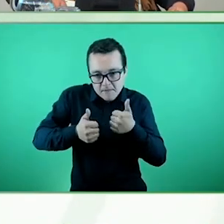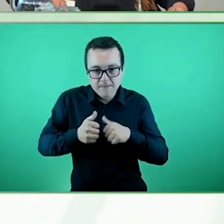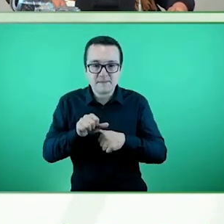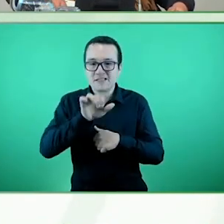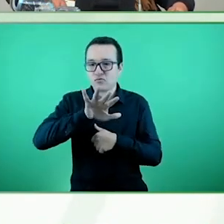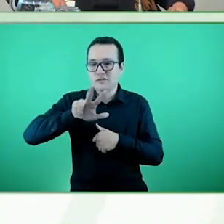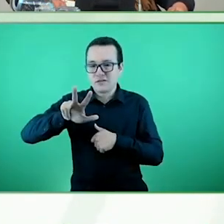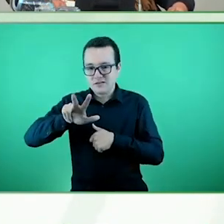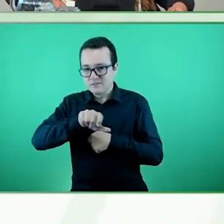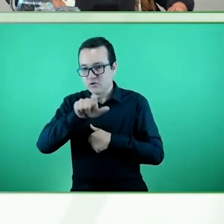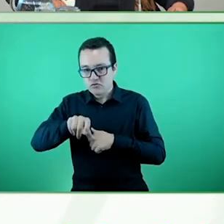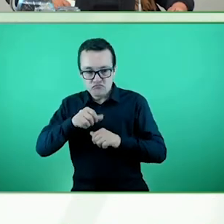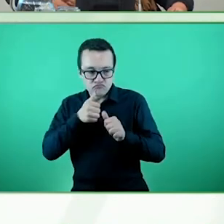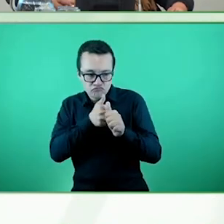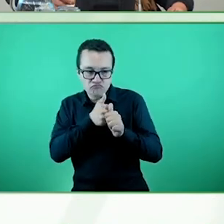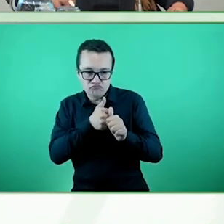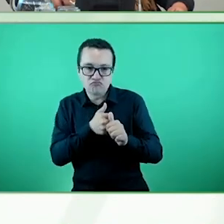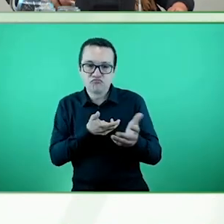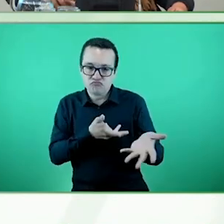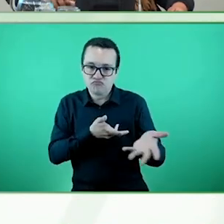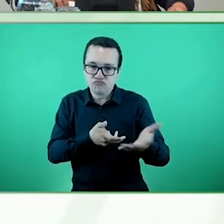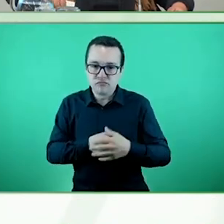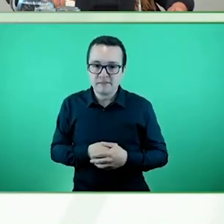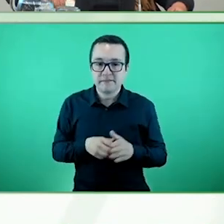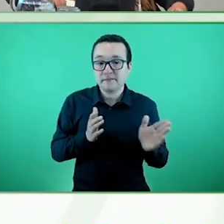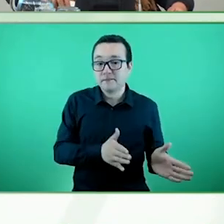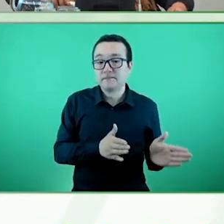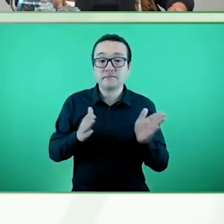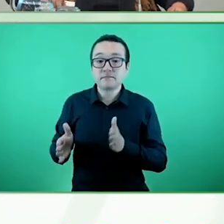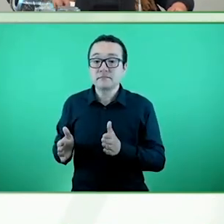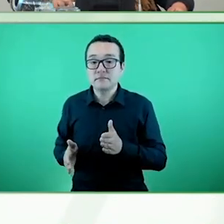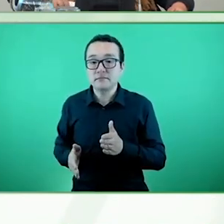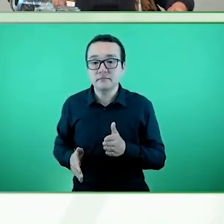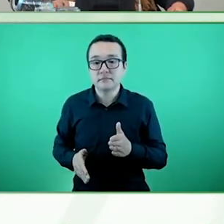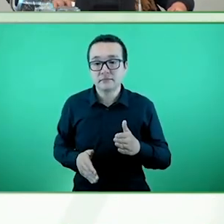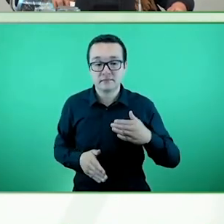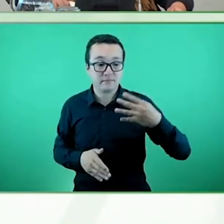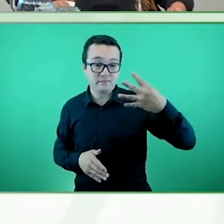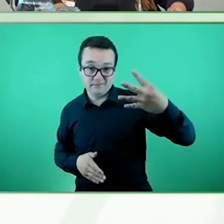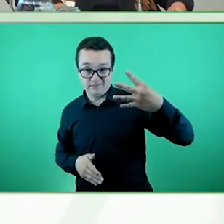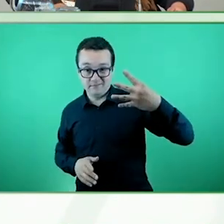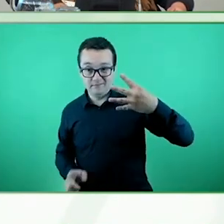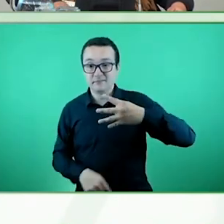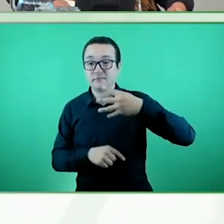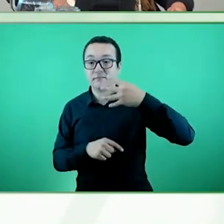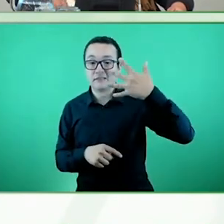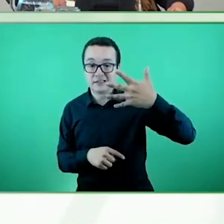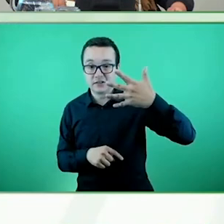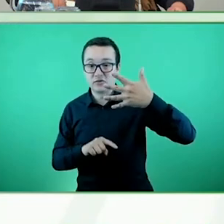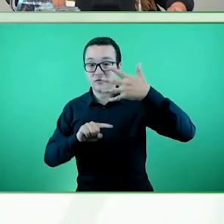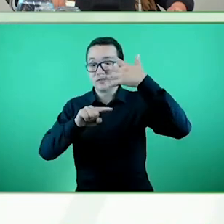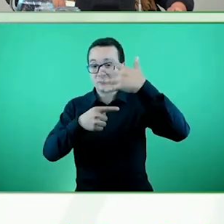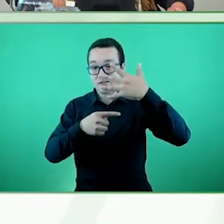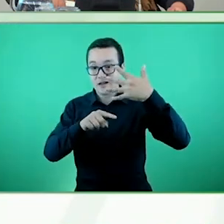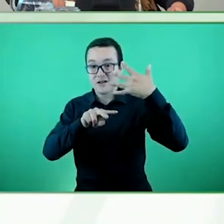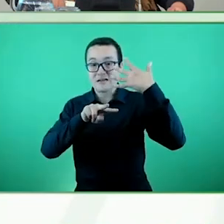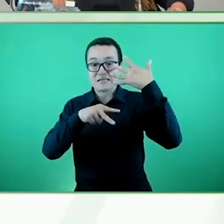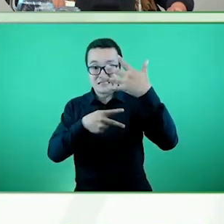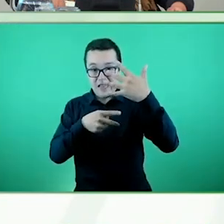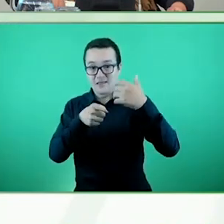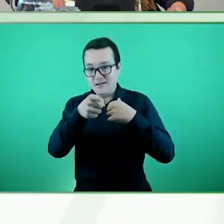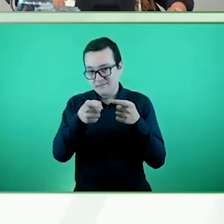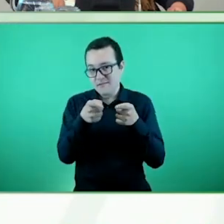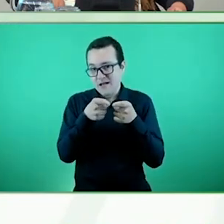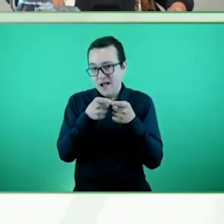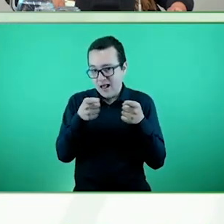Y acá, luego las otras las voy a mostrarles con mayor detalle, el 3 y 4 que me lo